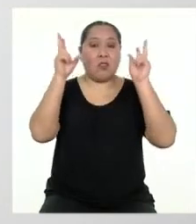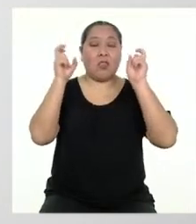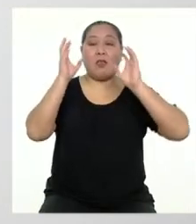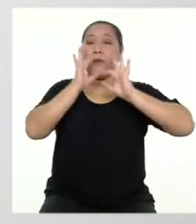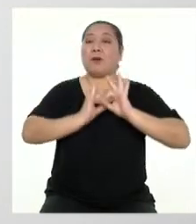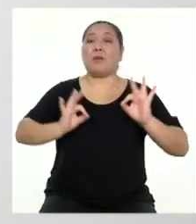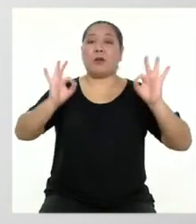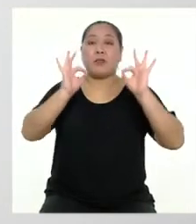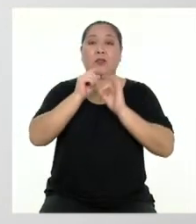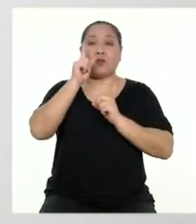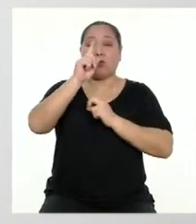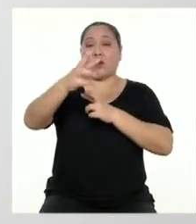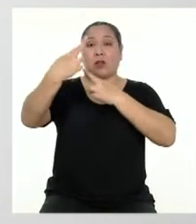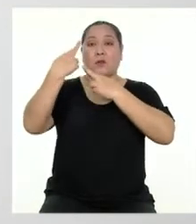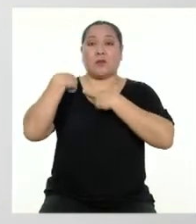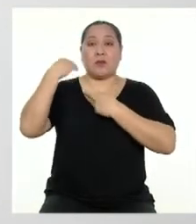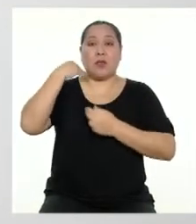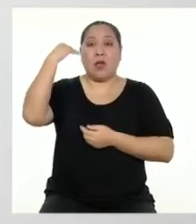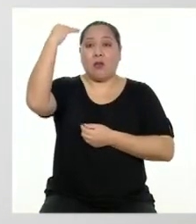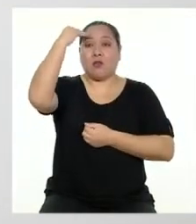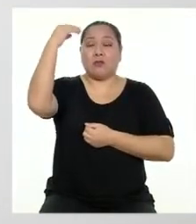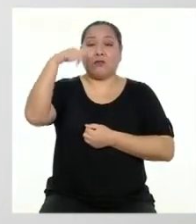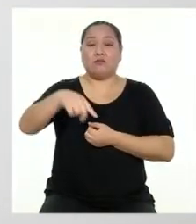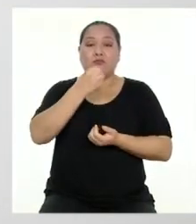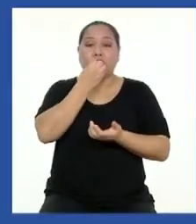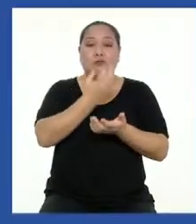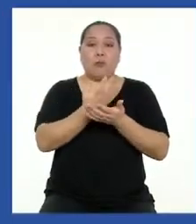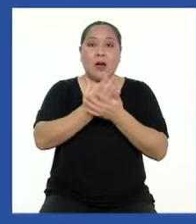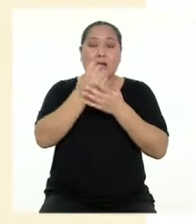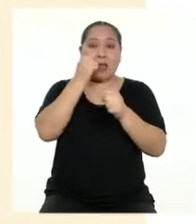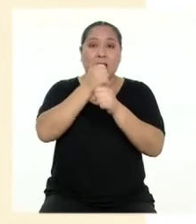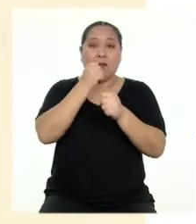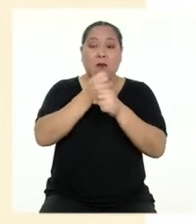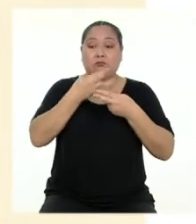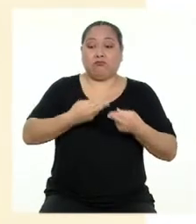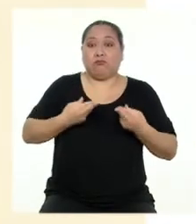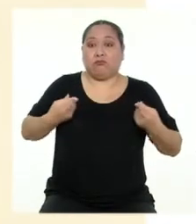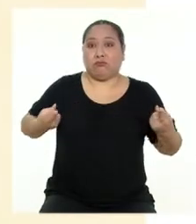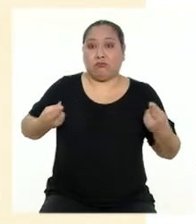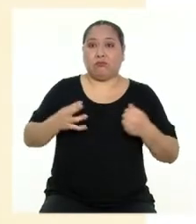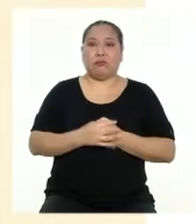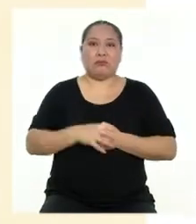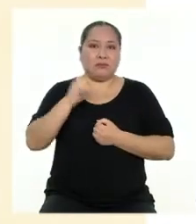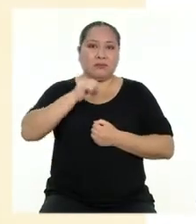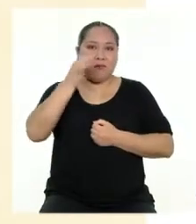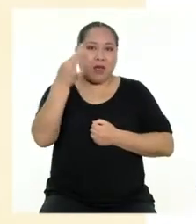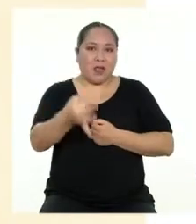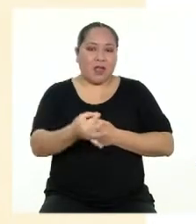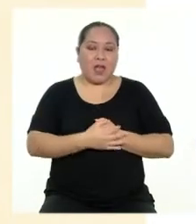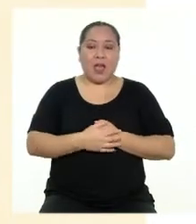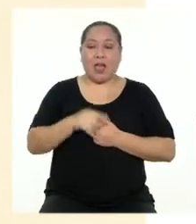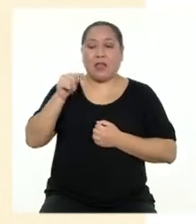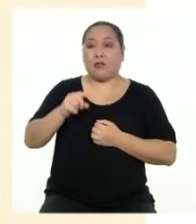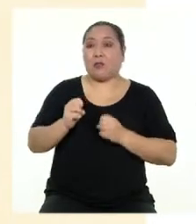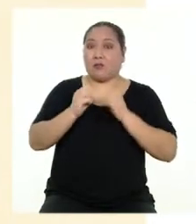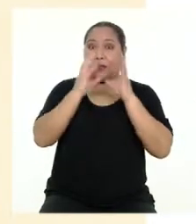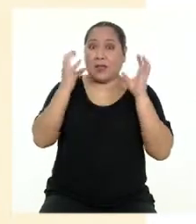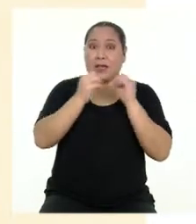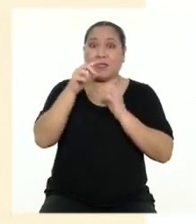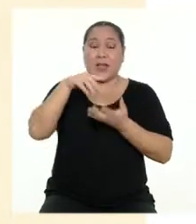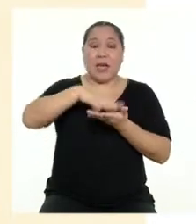las principales responsabilidades de la adultez es el buen manejo de los recursos. Es verdad. Desde los primeros días de Aprendo en Casa, las